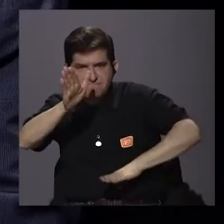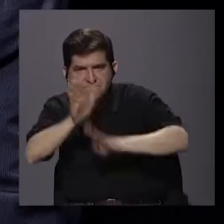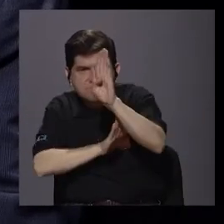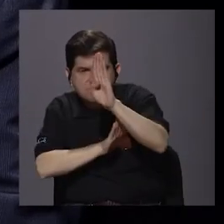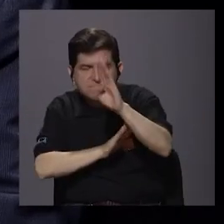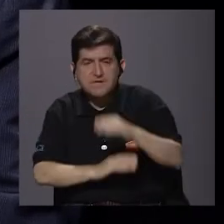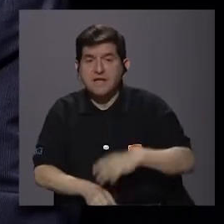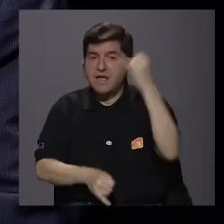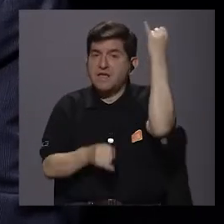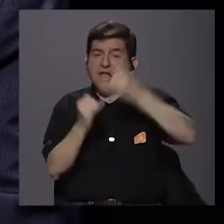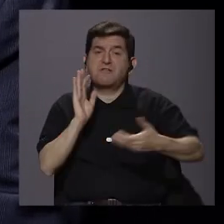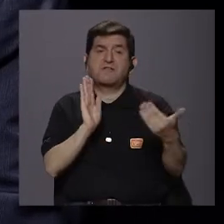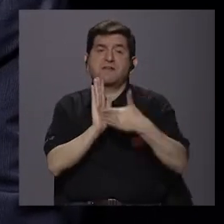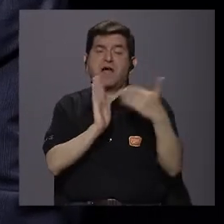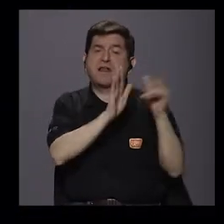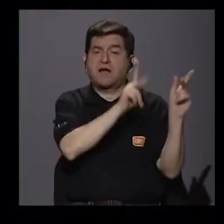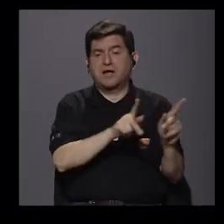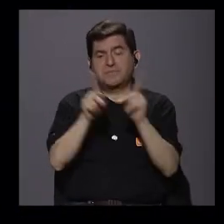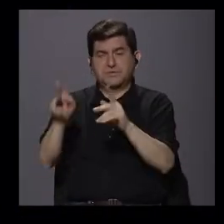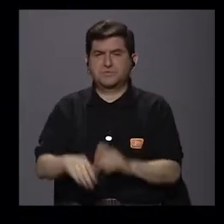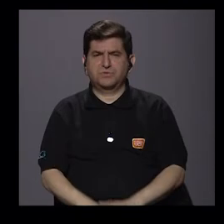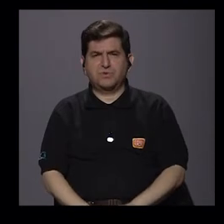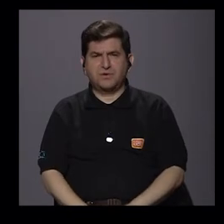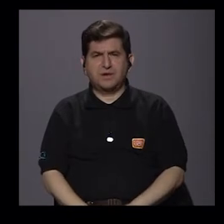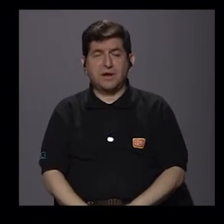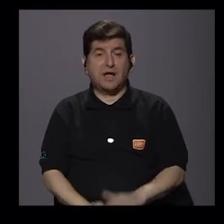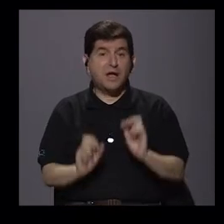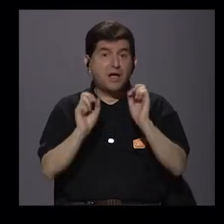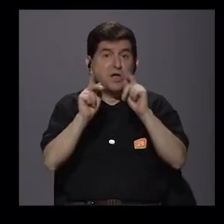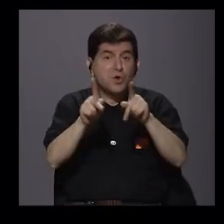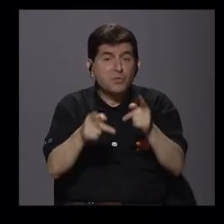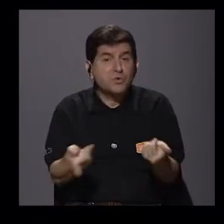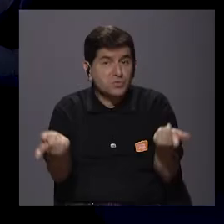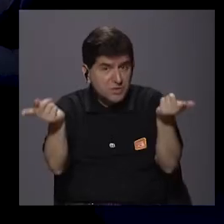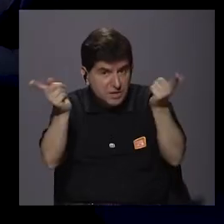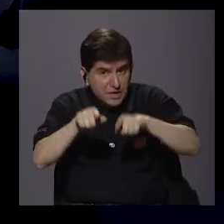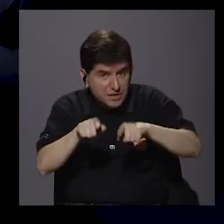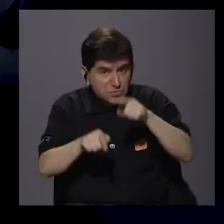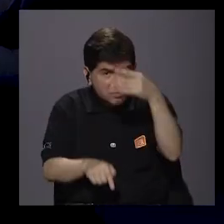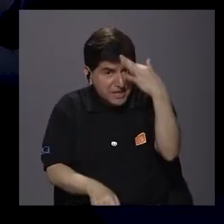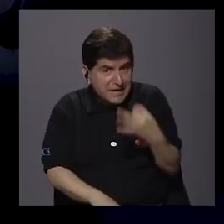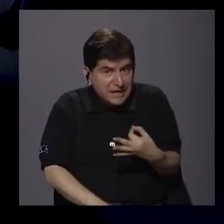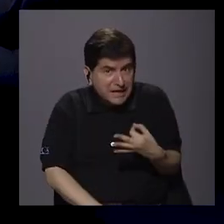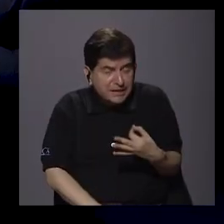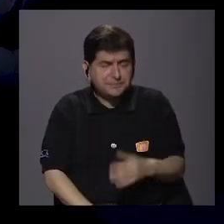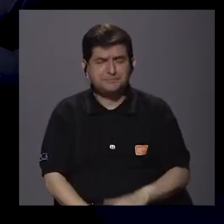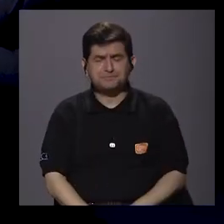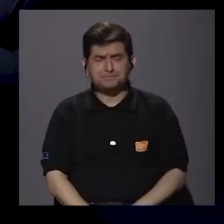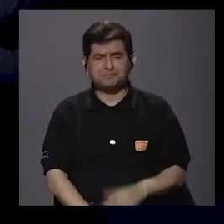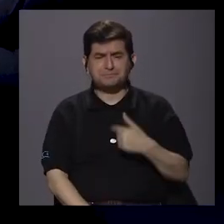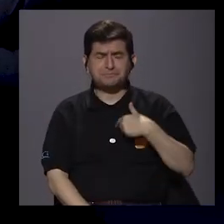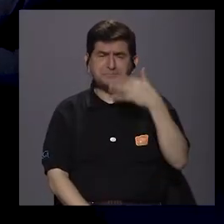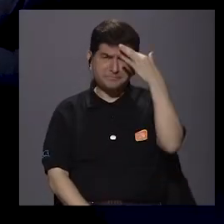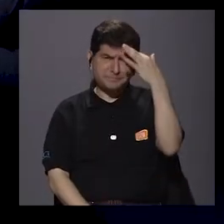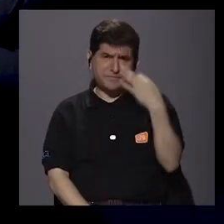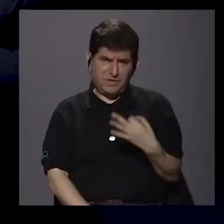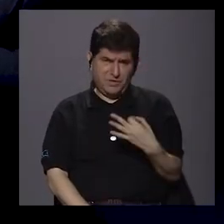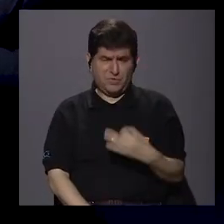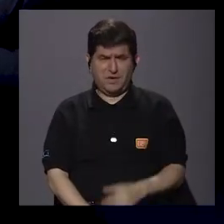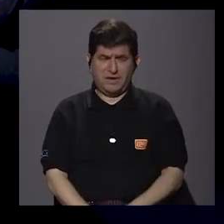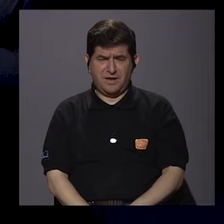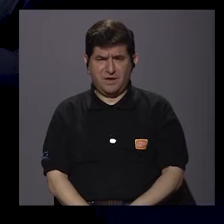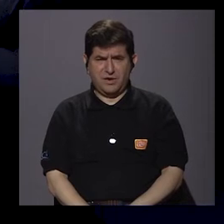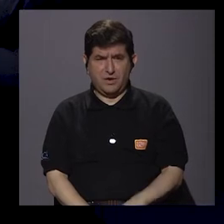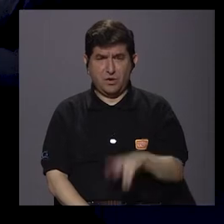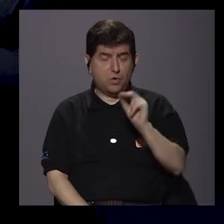y termina por afectar a la gente del hombre en vías para que eso suceda yo creo que aún